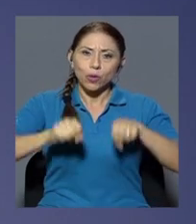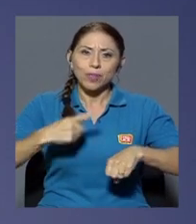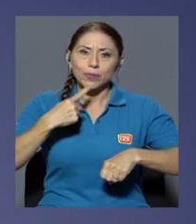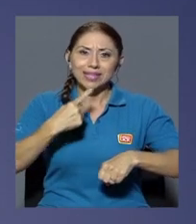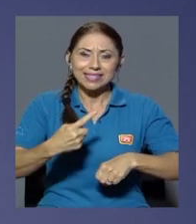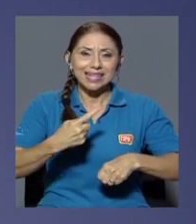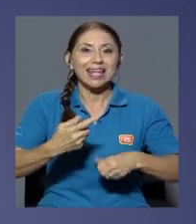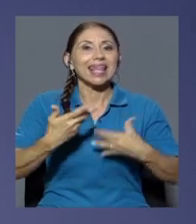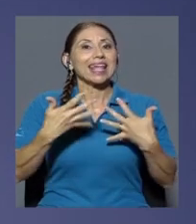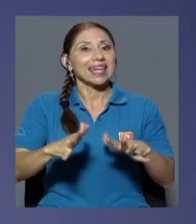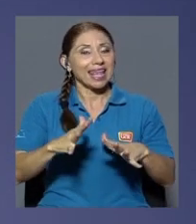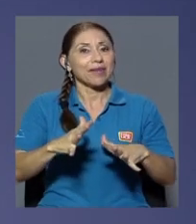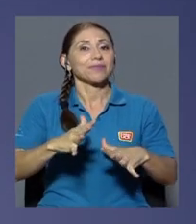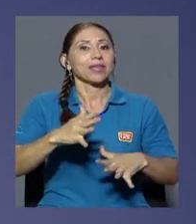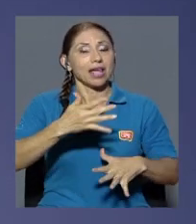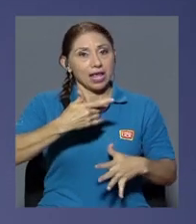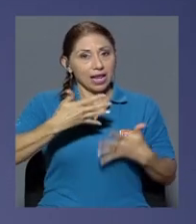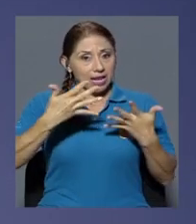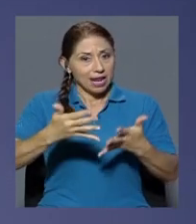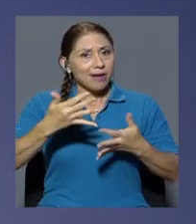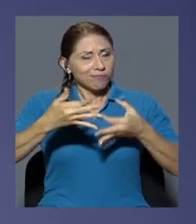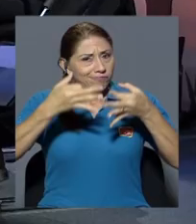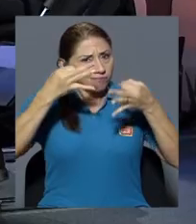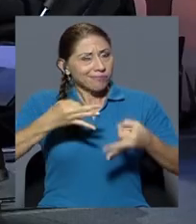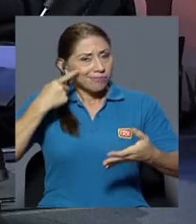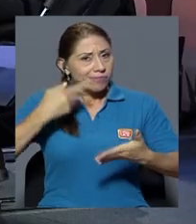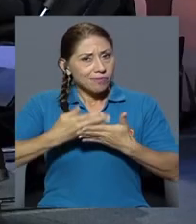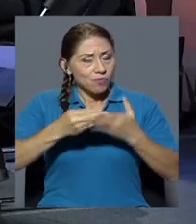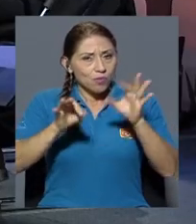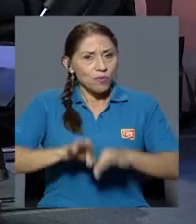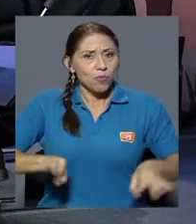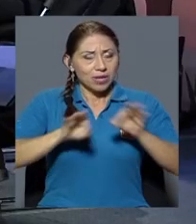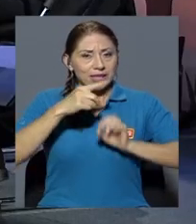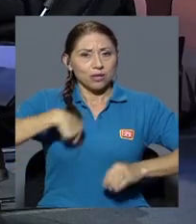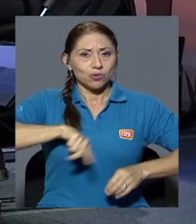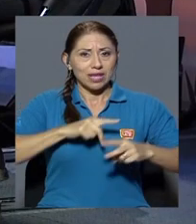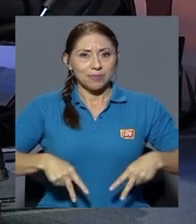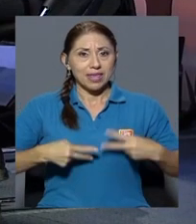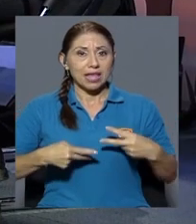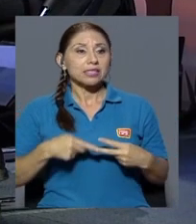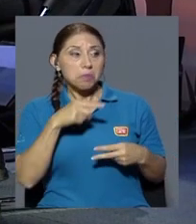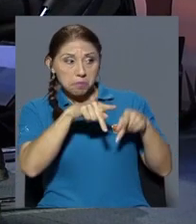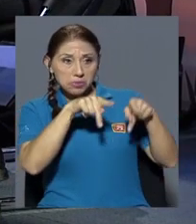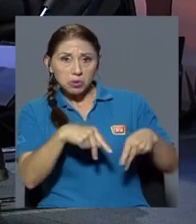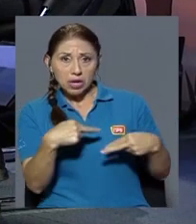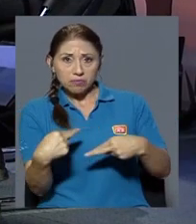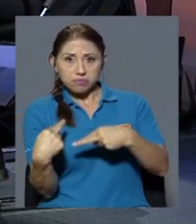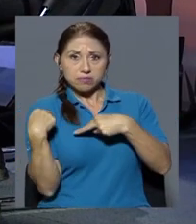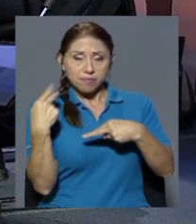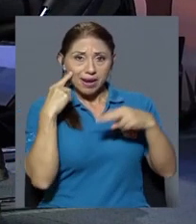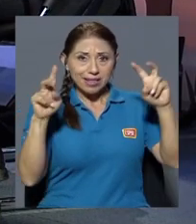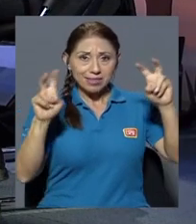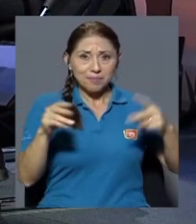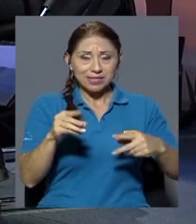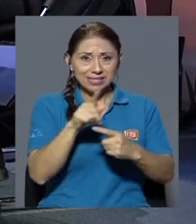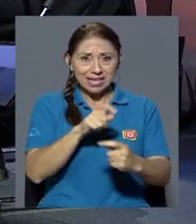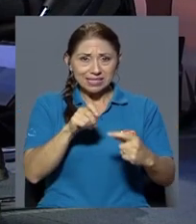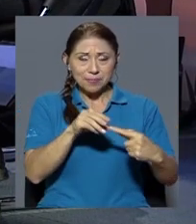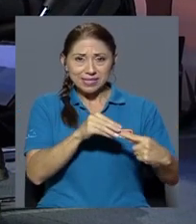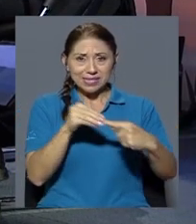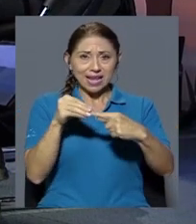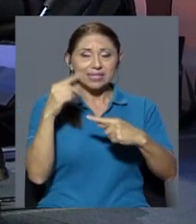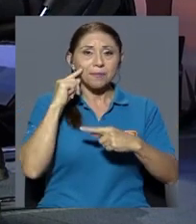distancia es fundamental en nuestras vidas y ser comisionado para asuntos especiales para las personas